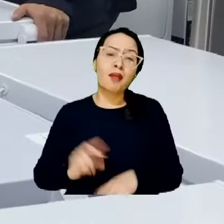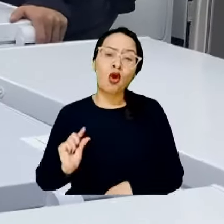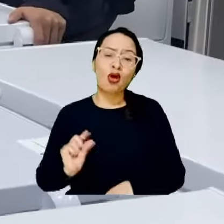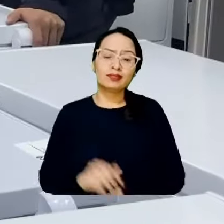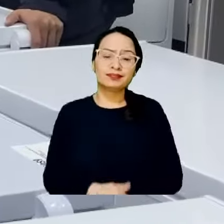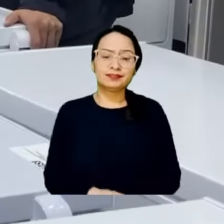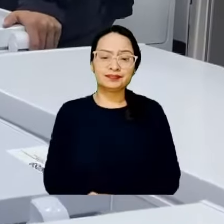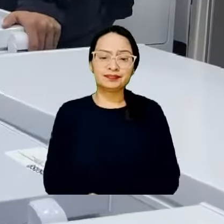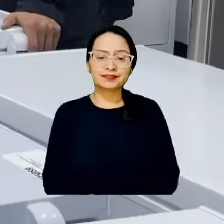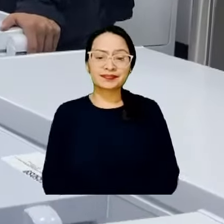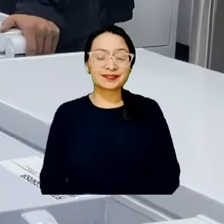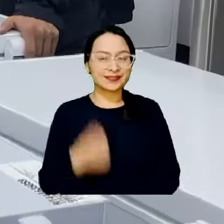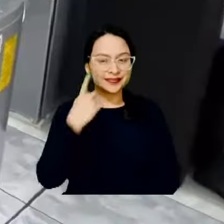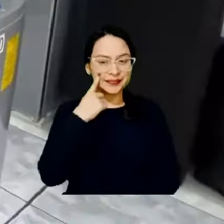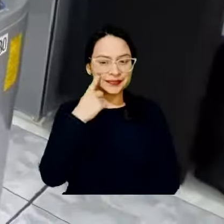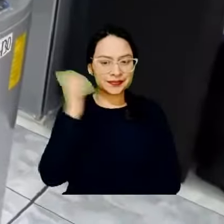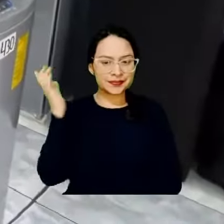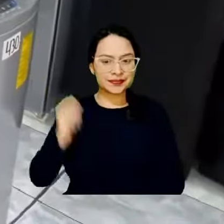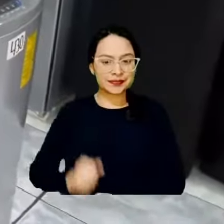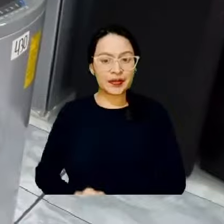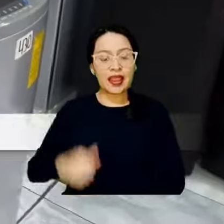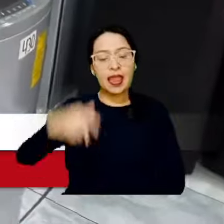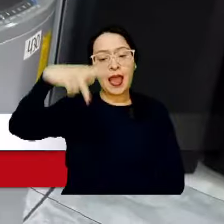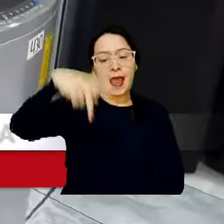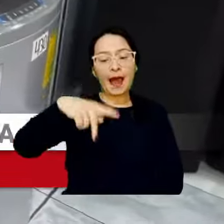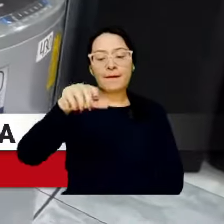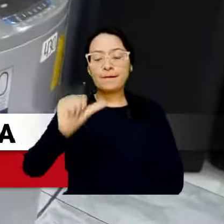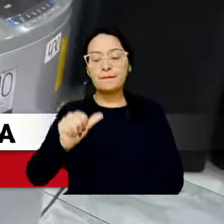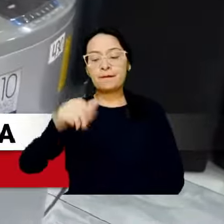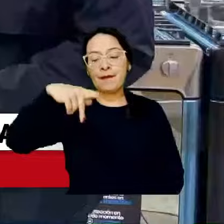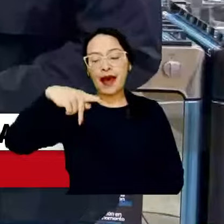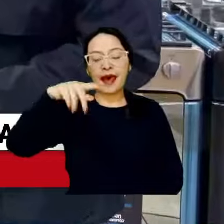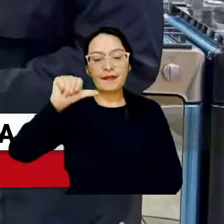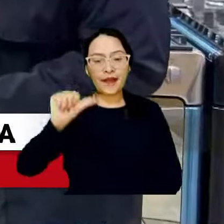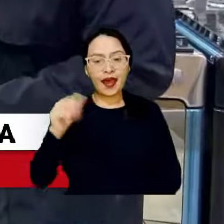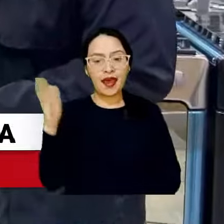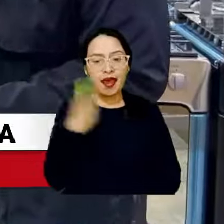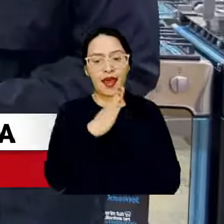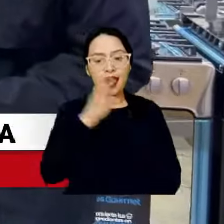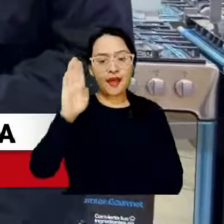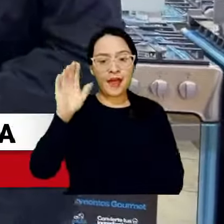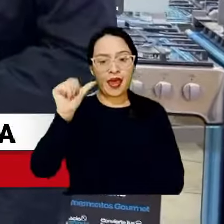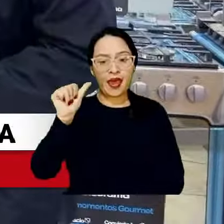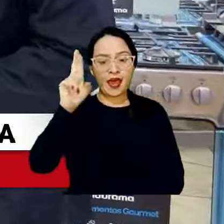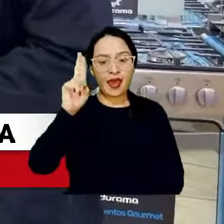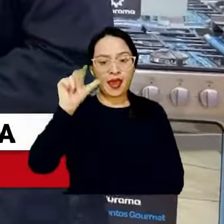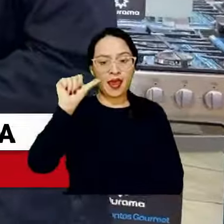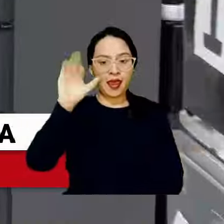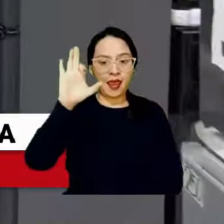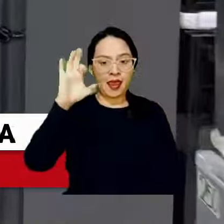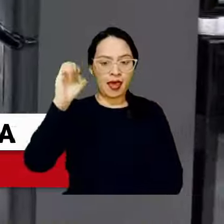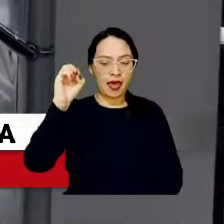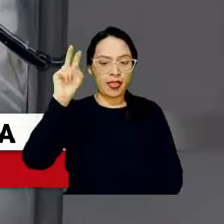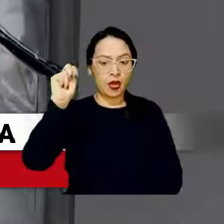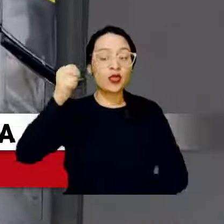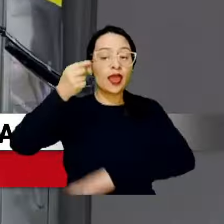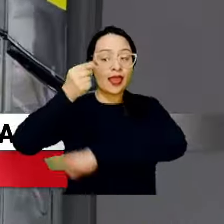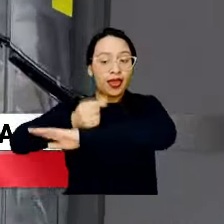En el local de comercial Papá Baratón, ubicado en el centro histórico de Cuenca, la gerencia optó por no cambiar el precio de